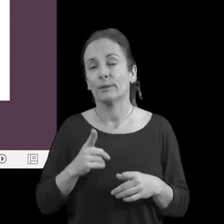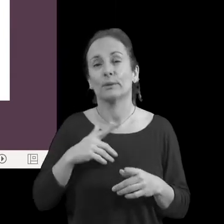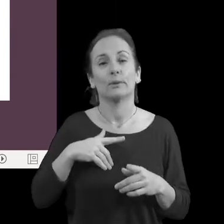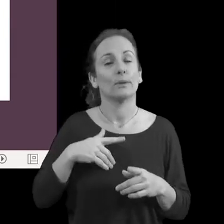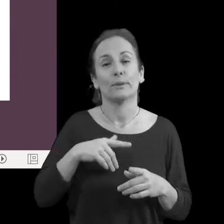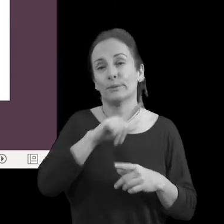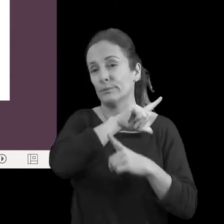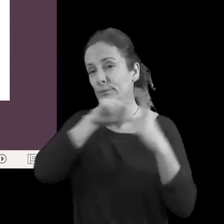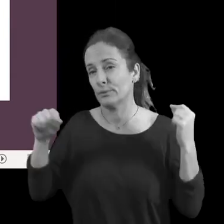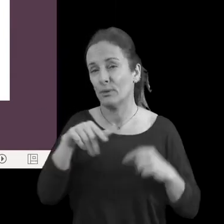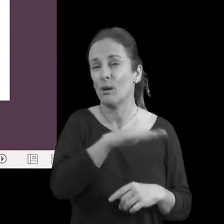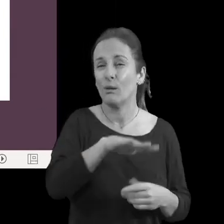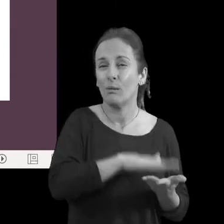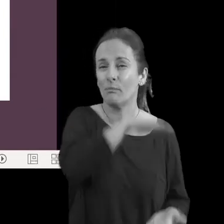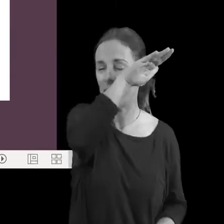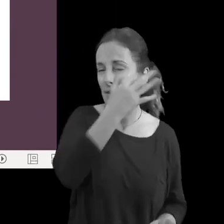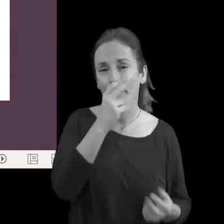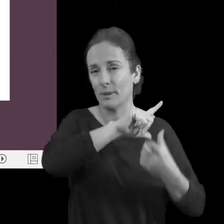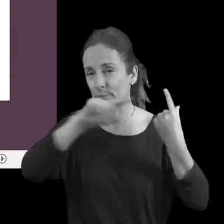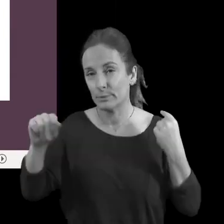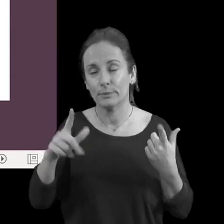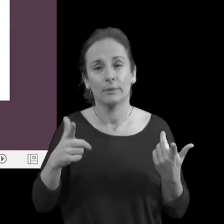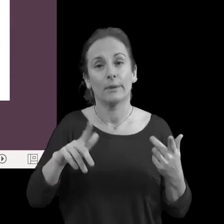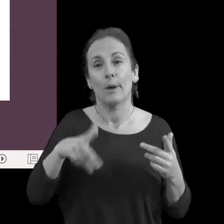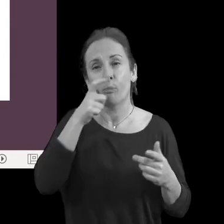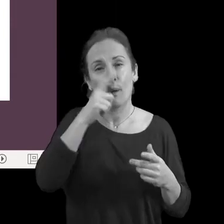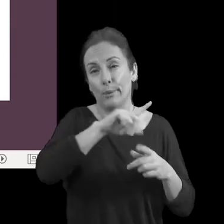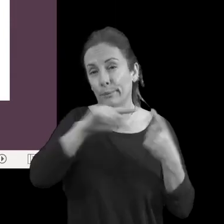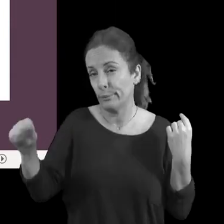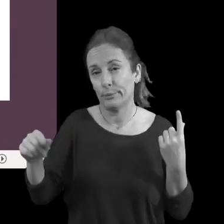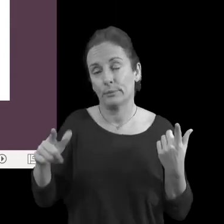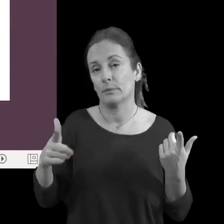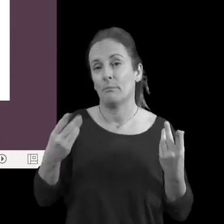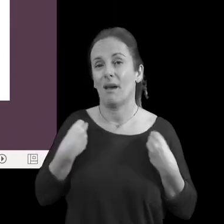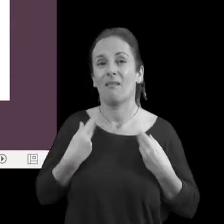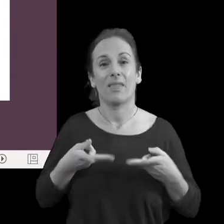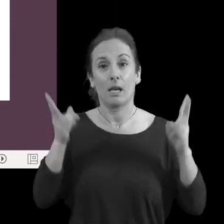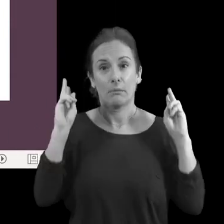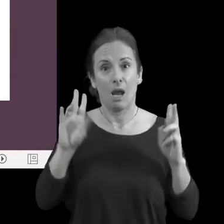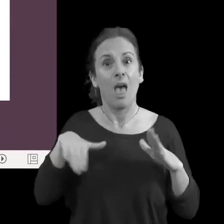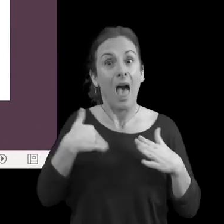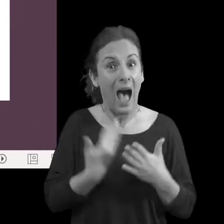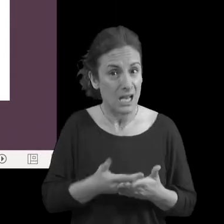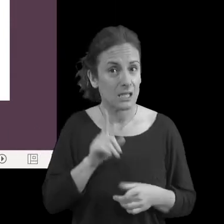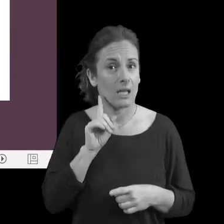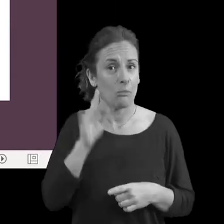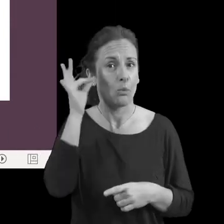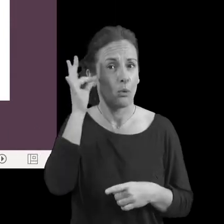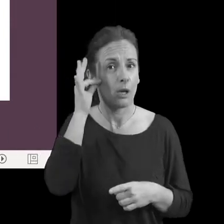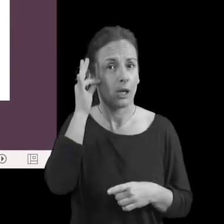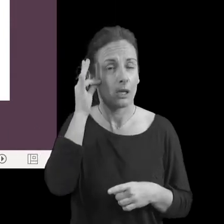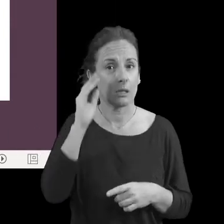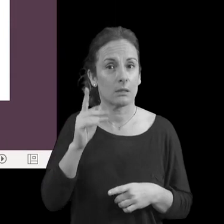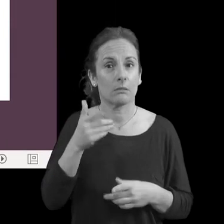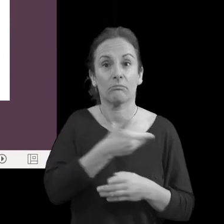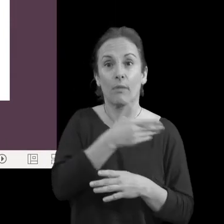pueblo, ¿no? De ser encarceladas, o muchas de ellas, por ejemplo, cuando todavía estaba vigente la ley de peligrosidad y rehabilitación social, pues